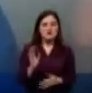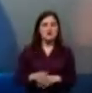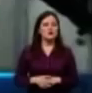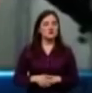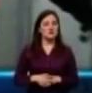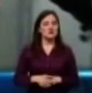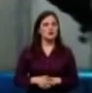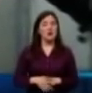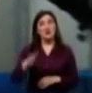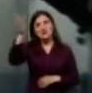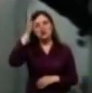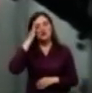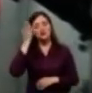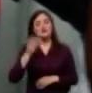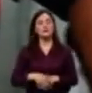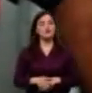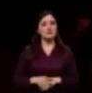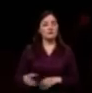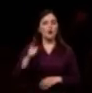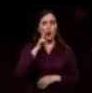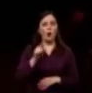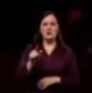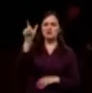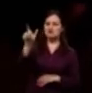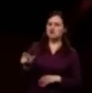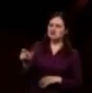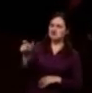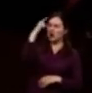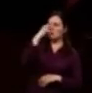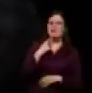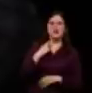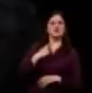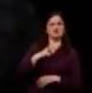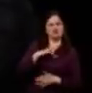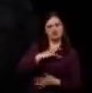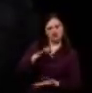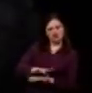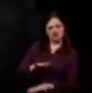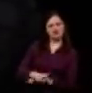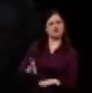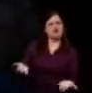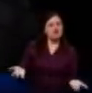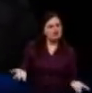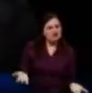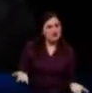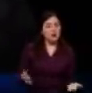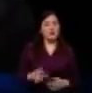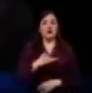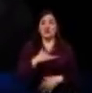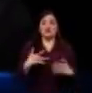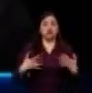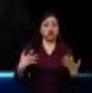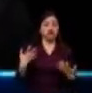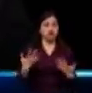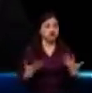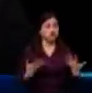saben y Dios. Allegados al sujeto lo identifican como un tipo tranquilo y por eso le sorprende la noticia. Estamos sumamente consternados por este